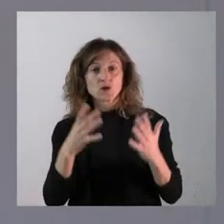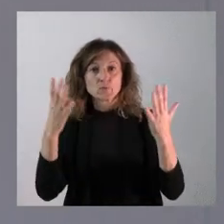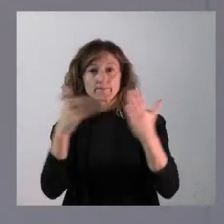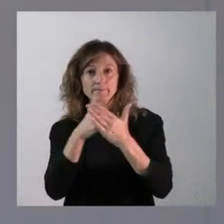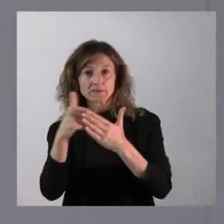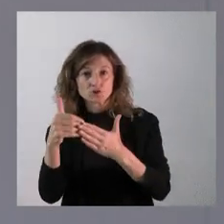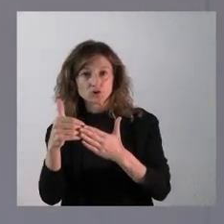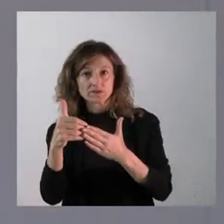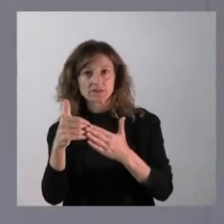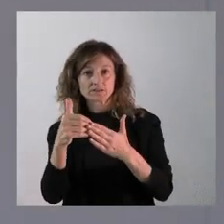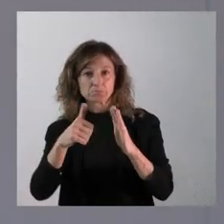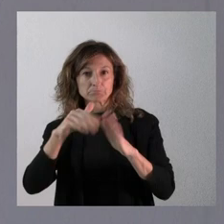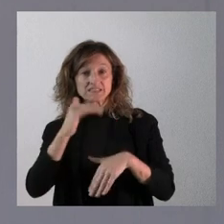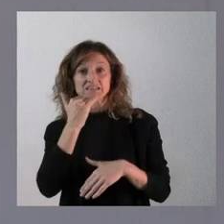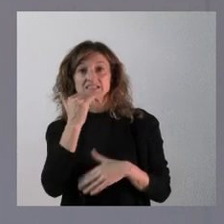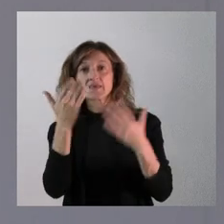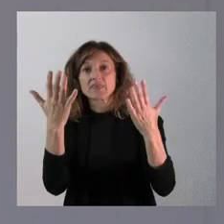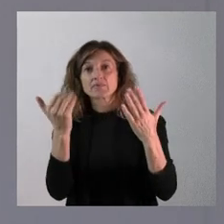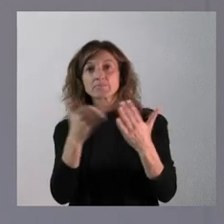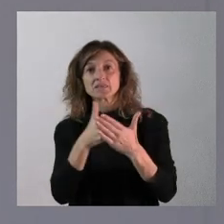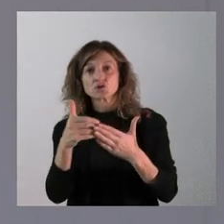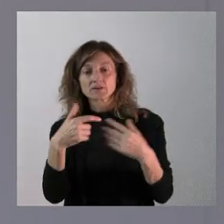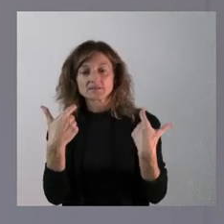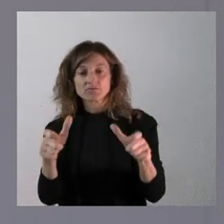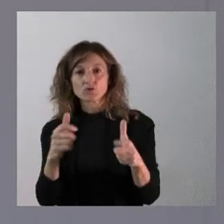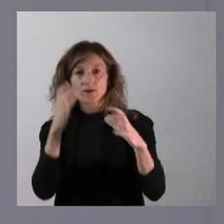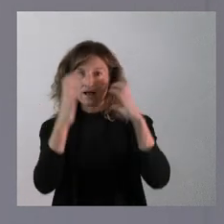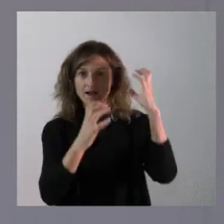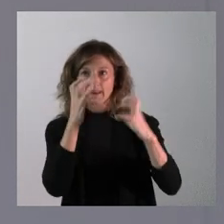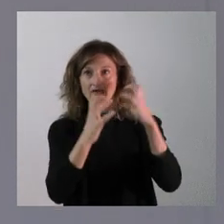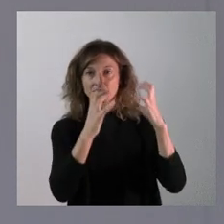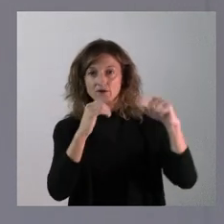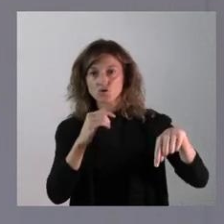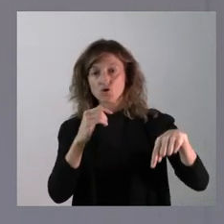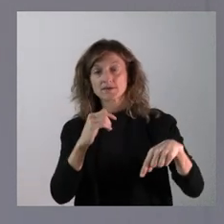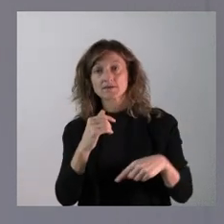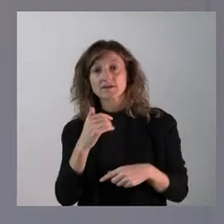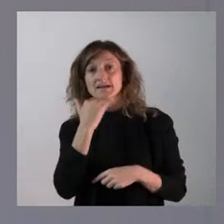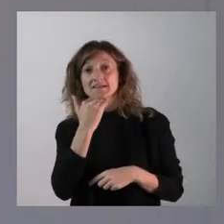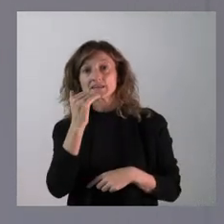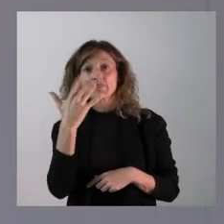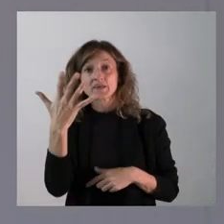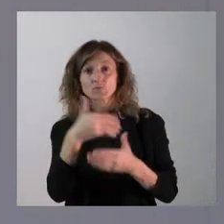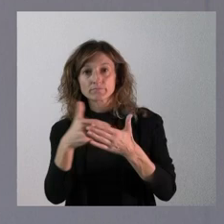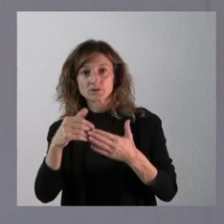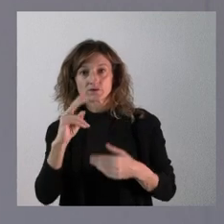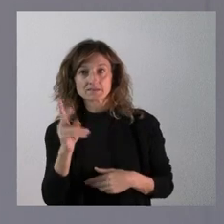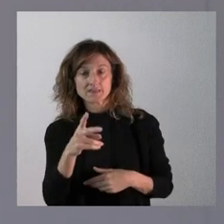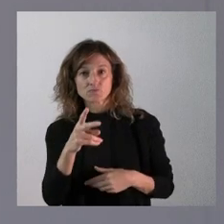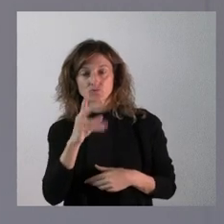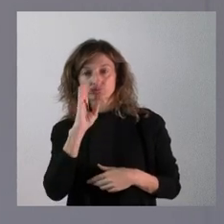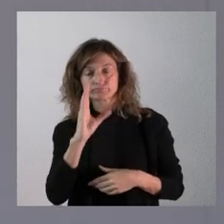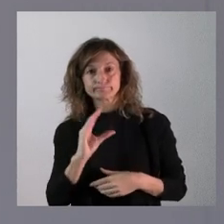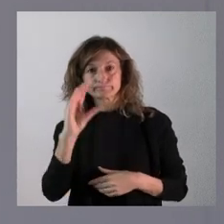millones largos casi 10 millones corresponden al sector ganadero es lo que resolvemos y casi 5 millones de euros va a